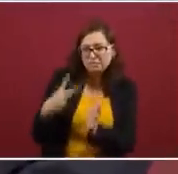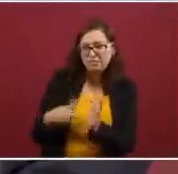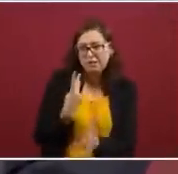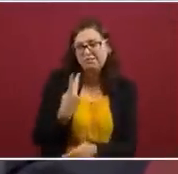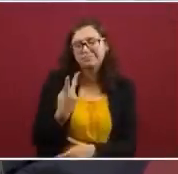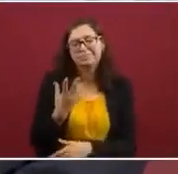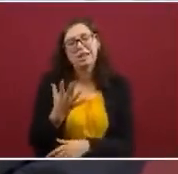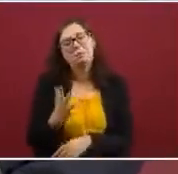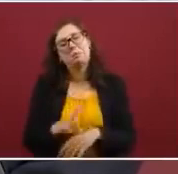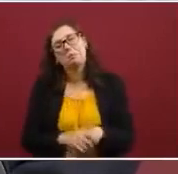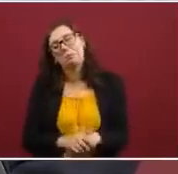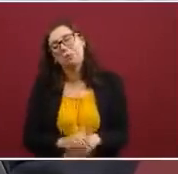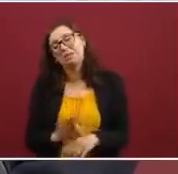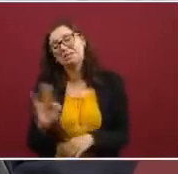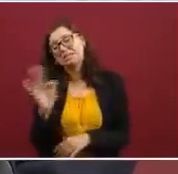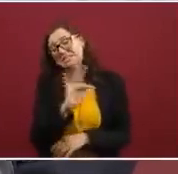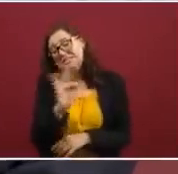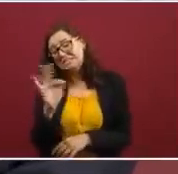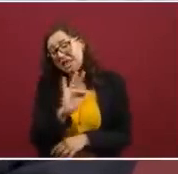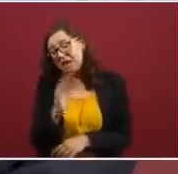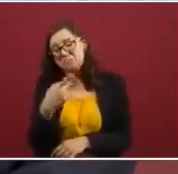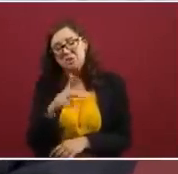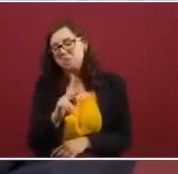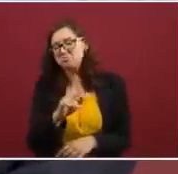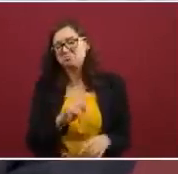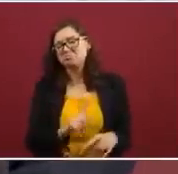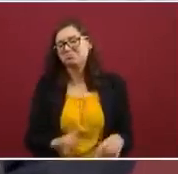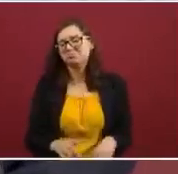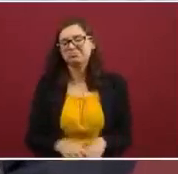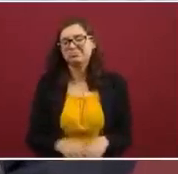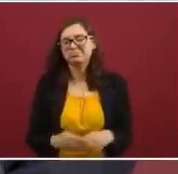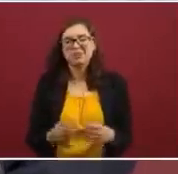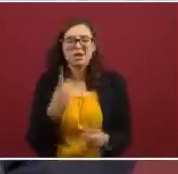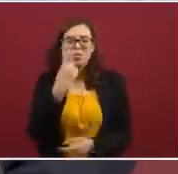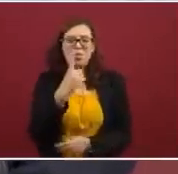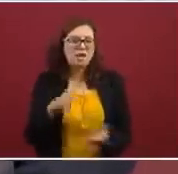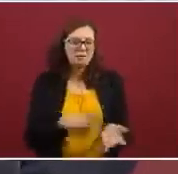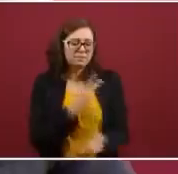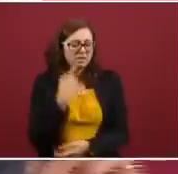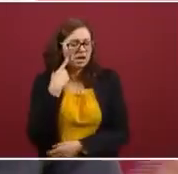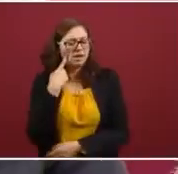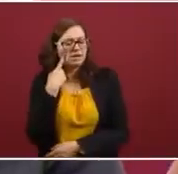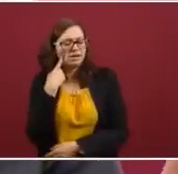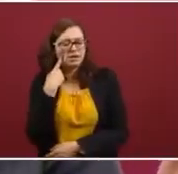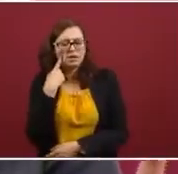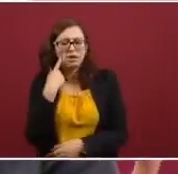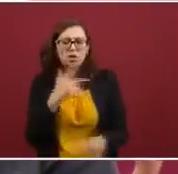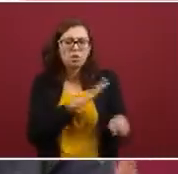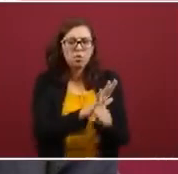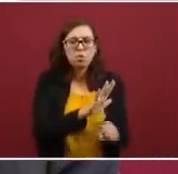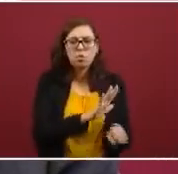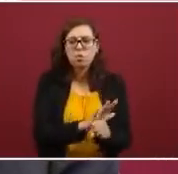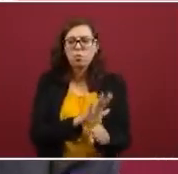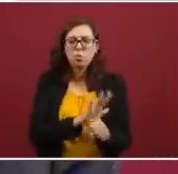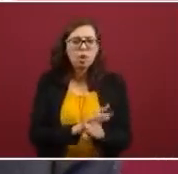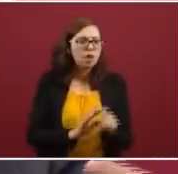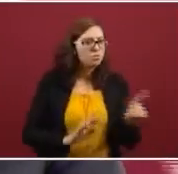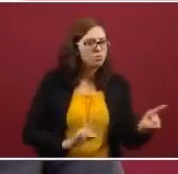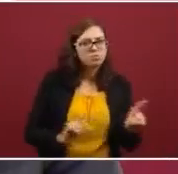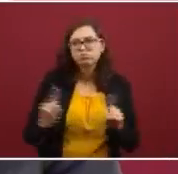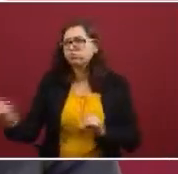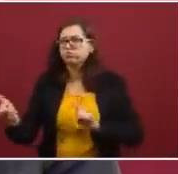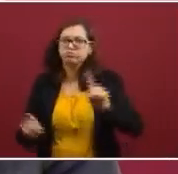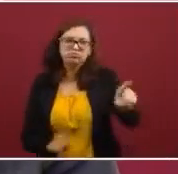Pudiera haber sido cierto en algunos casos. Ahora se está haciendo en una sola toma y nosotros decidimos cuál bomba y estamos haciendo